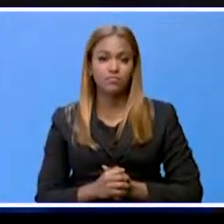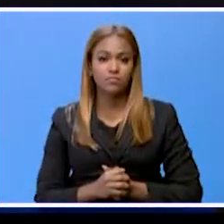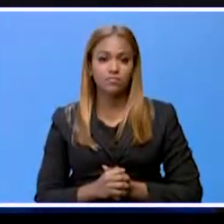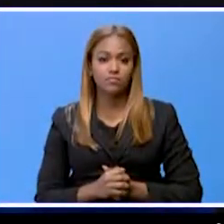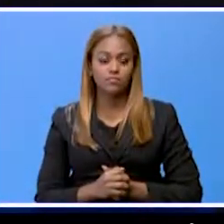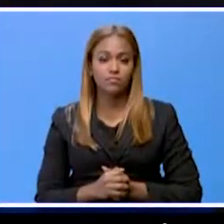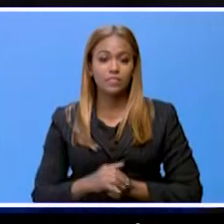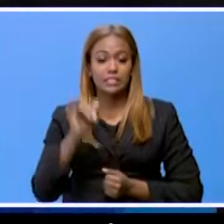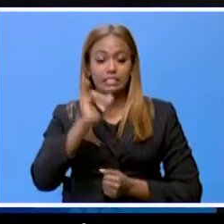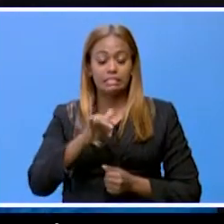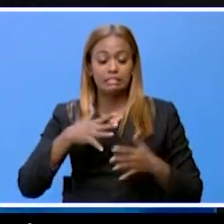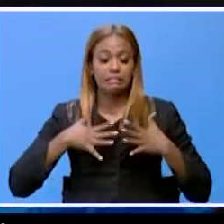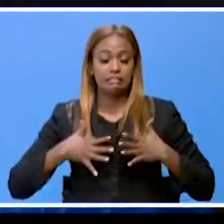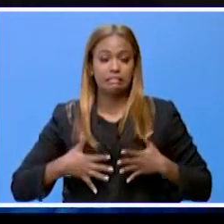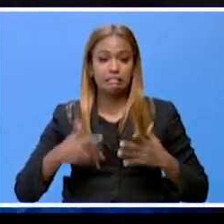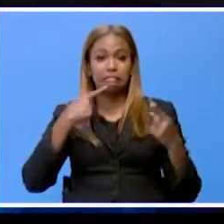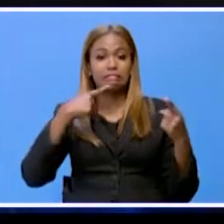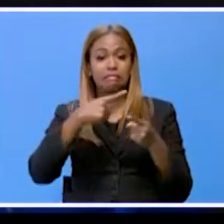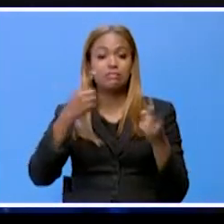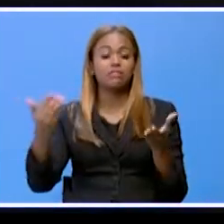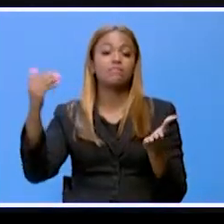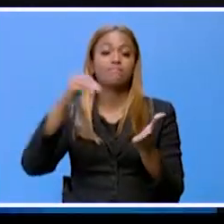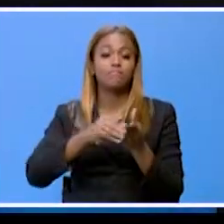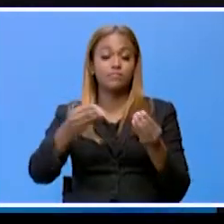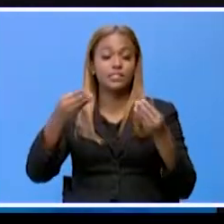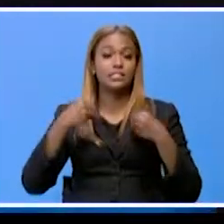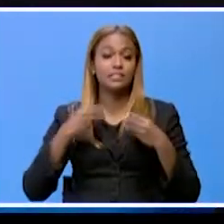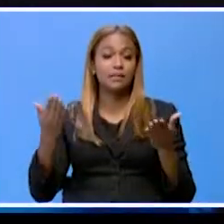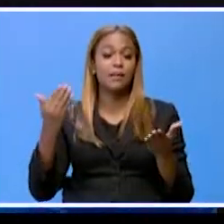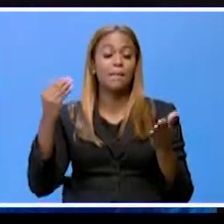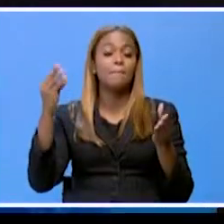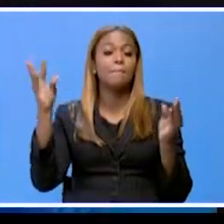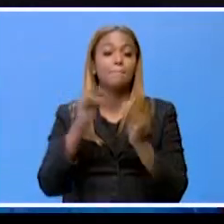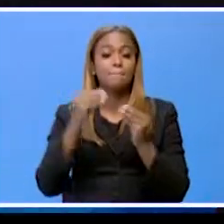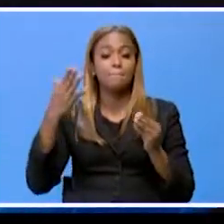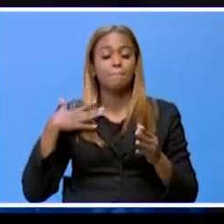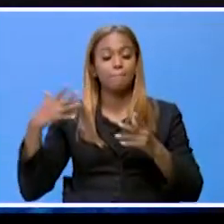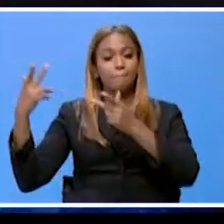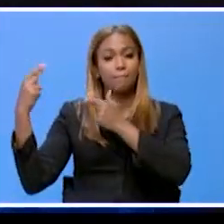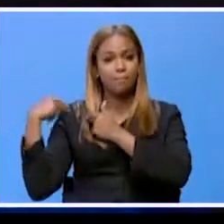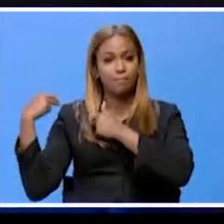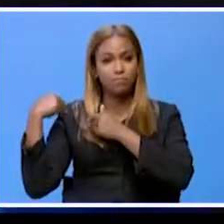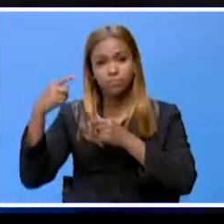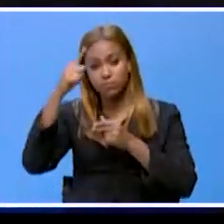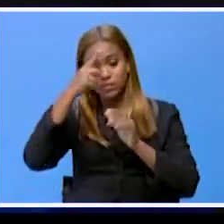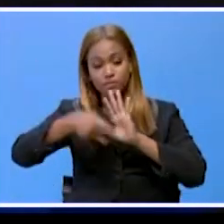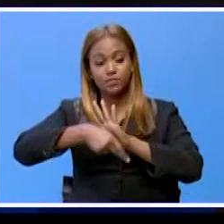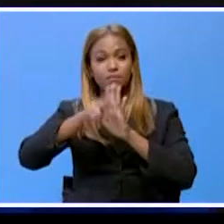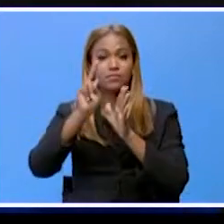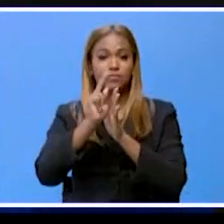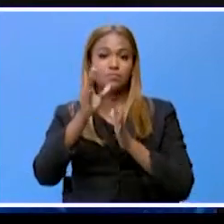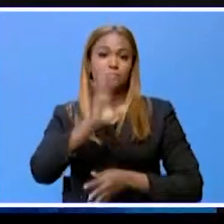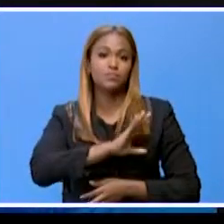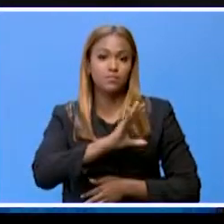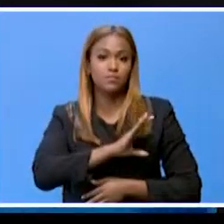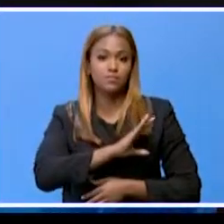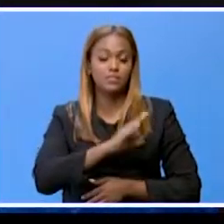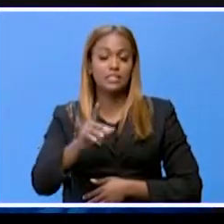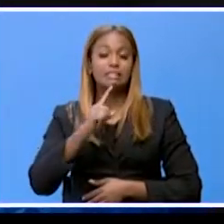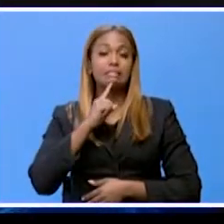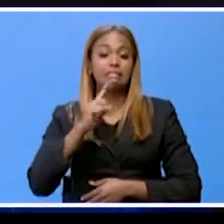Esta triste noticia me reafirma aún más mi compromiso irrenunciable de una reforma policial que